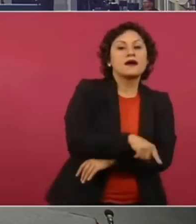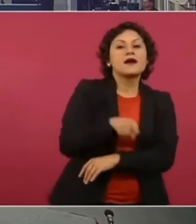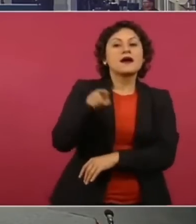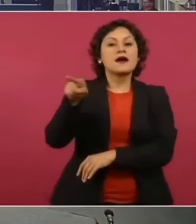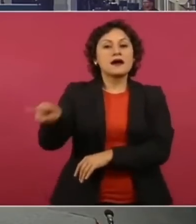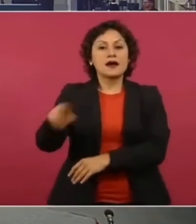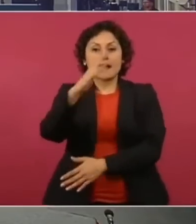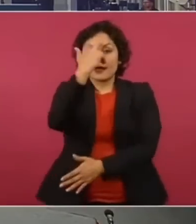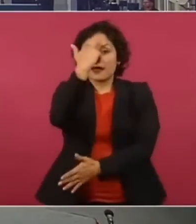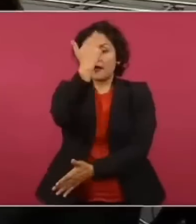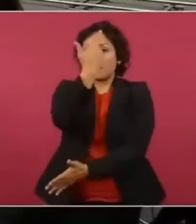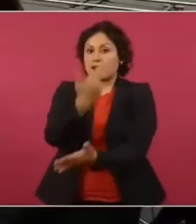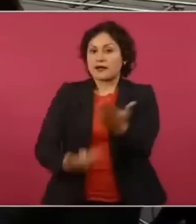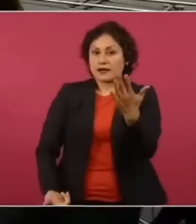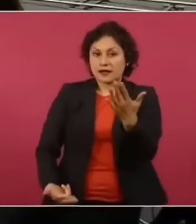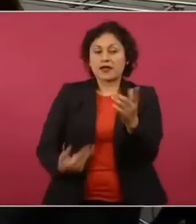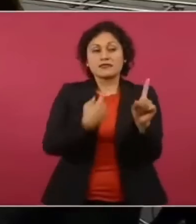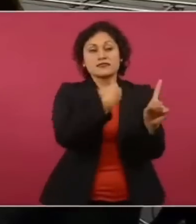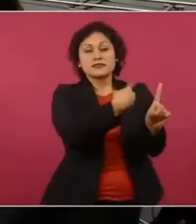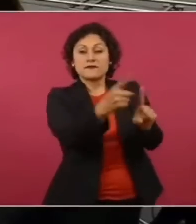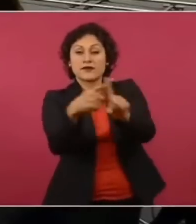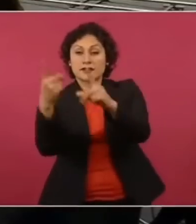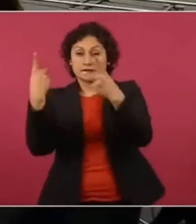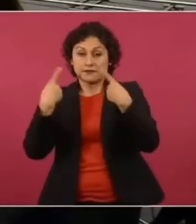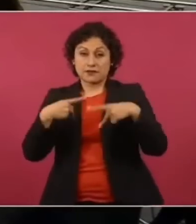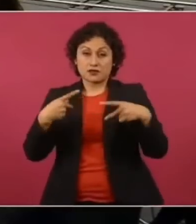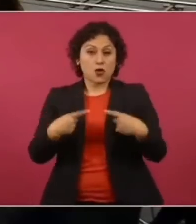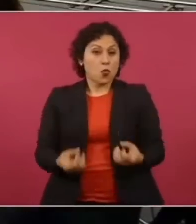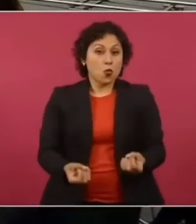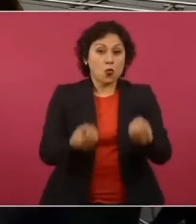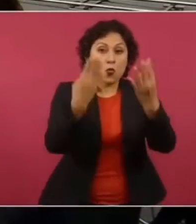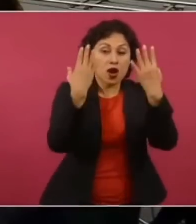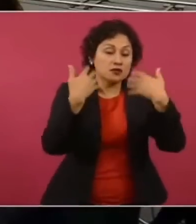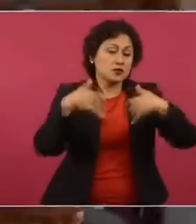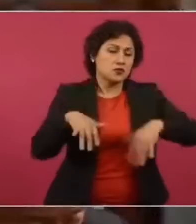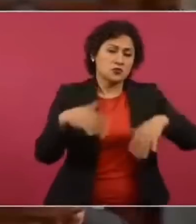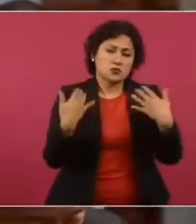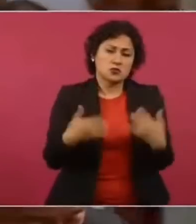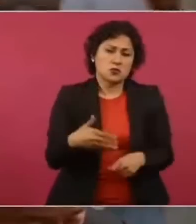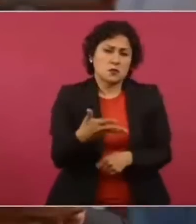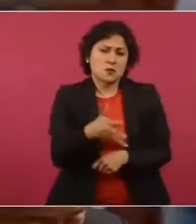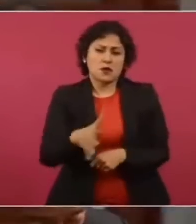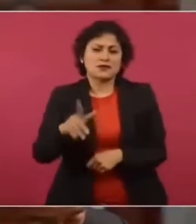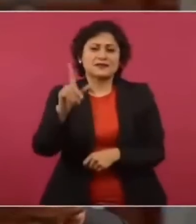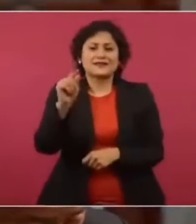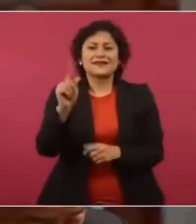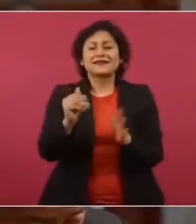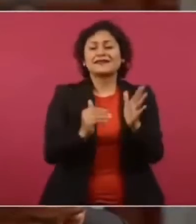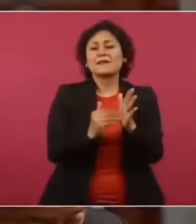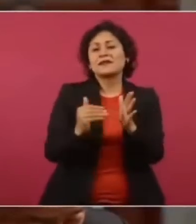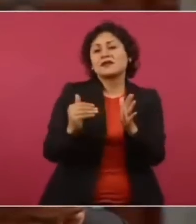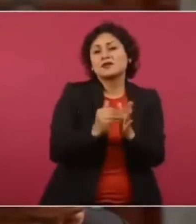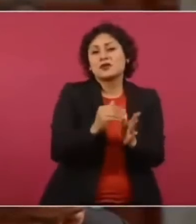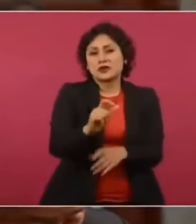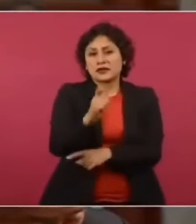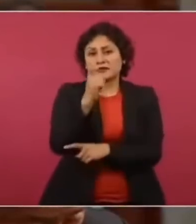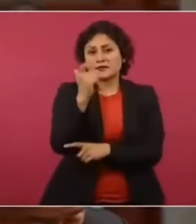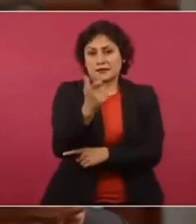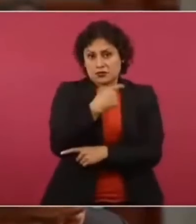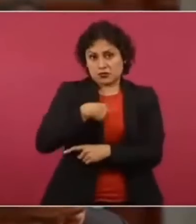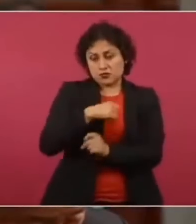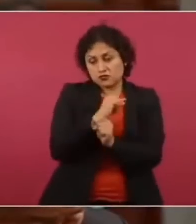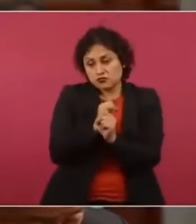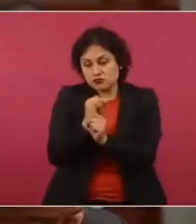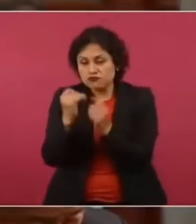sistemática a un número indeterminado de personas, pero se acumulan más de 70 millones de pesos, de acuerdo con lo que hemos podido nosotros